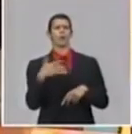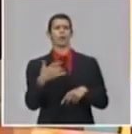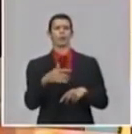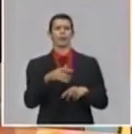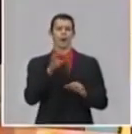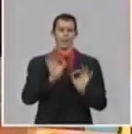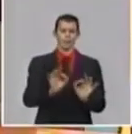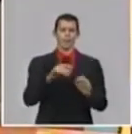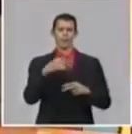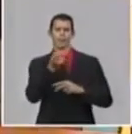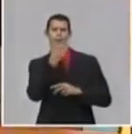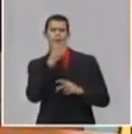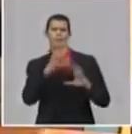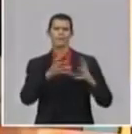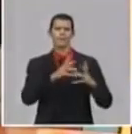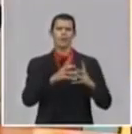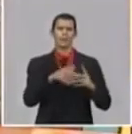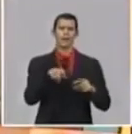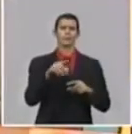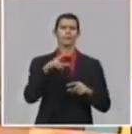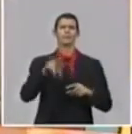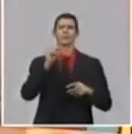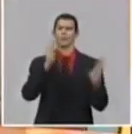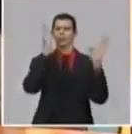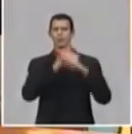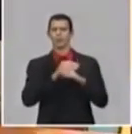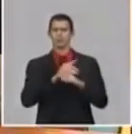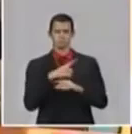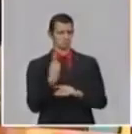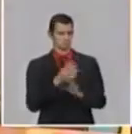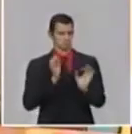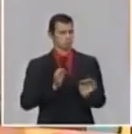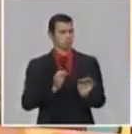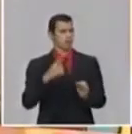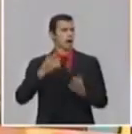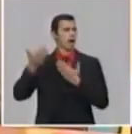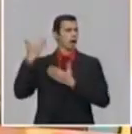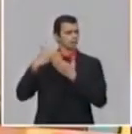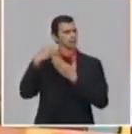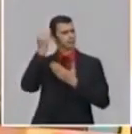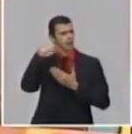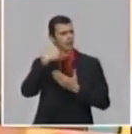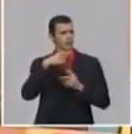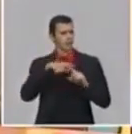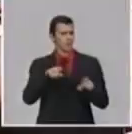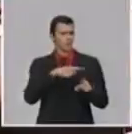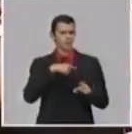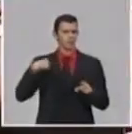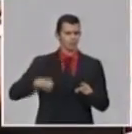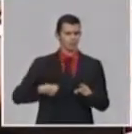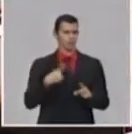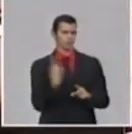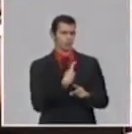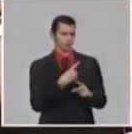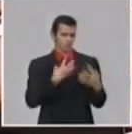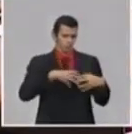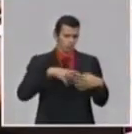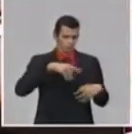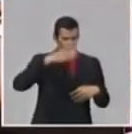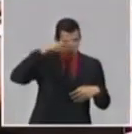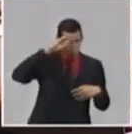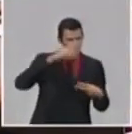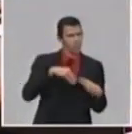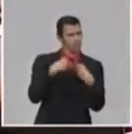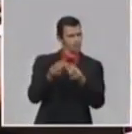nuestros propios interferones y además exportamos esa tecnología como la que se usó en China. Pero tiene además